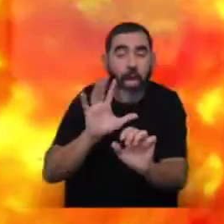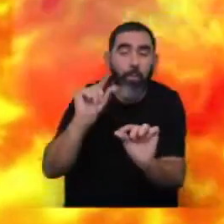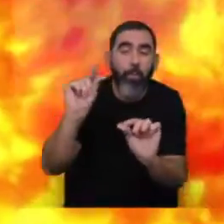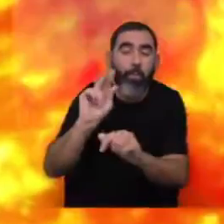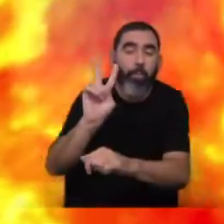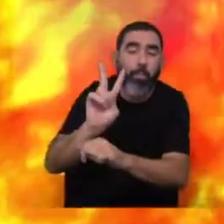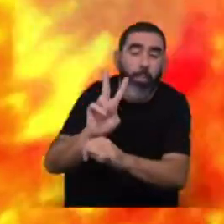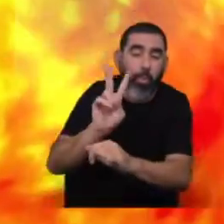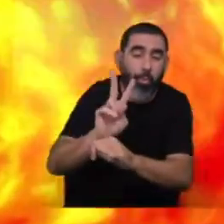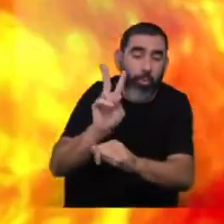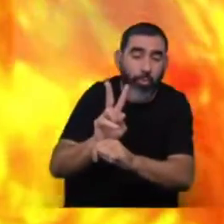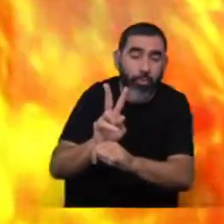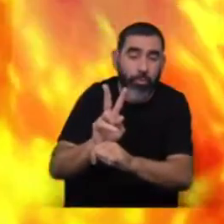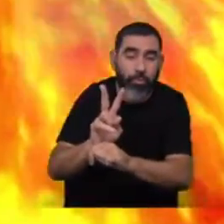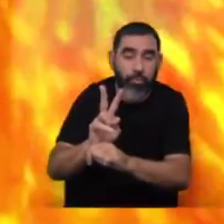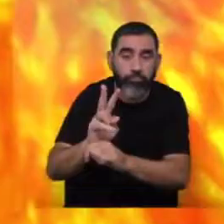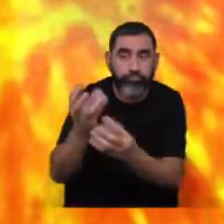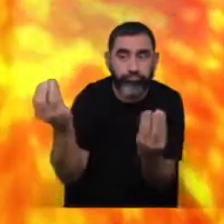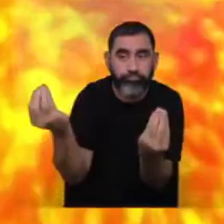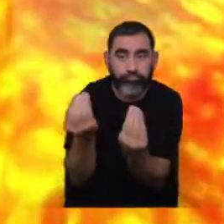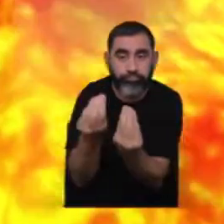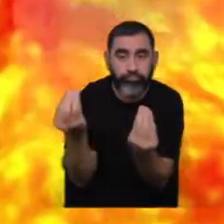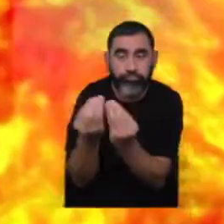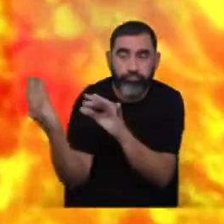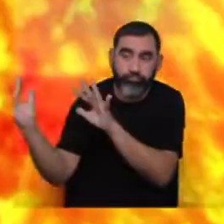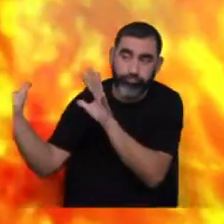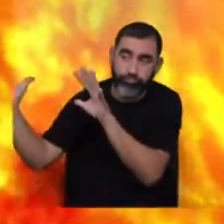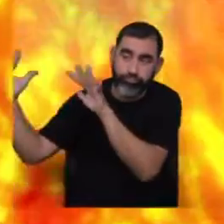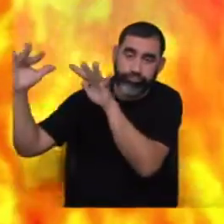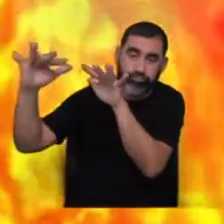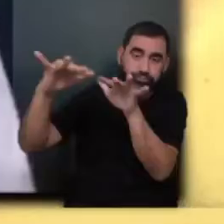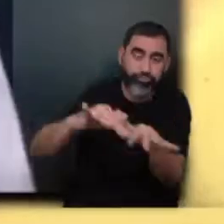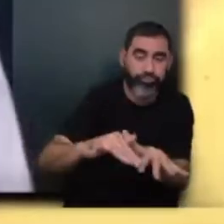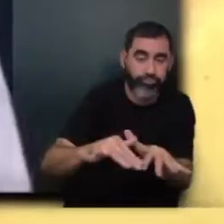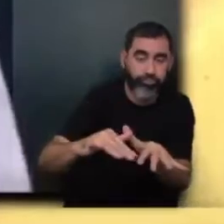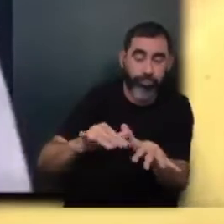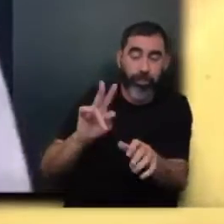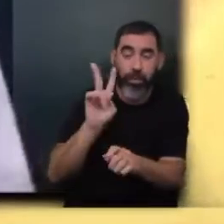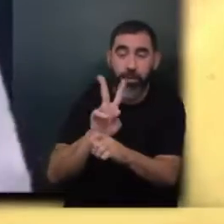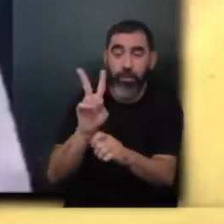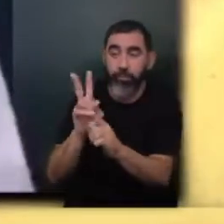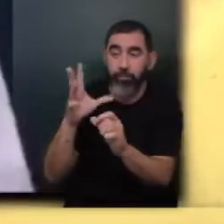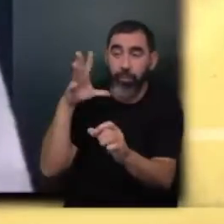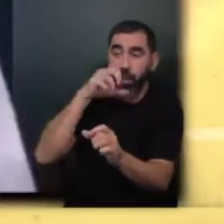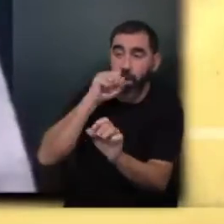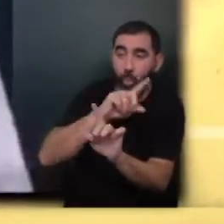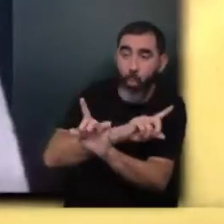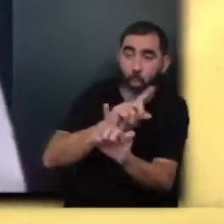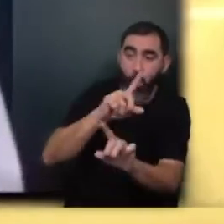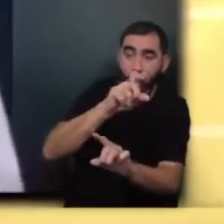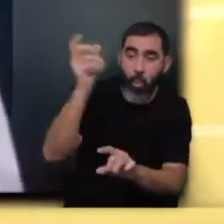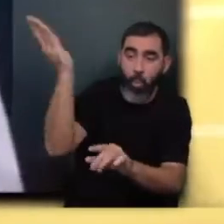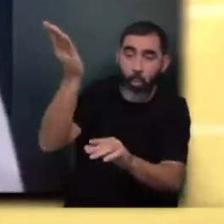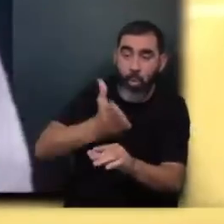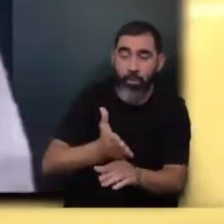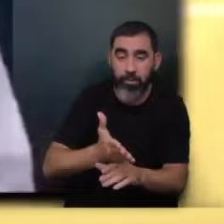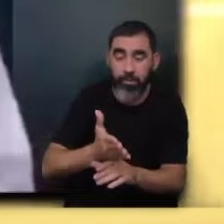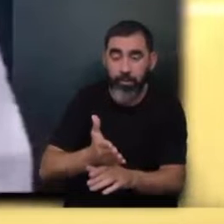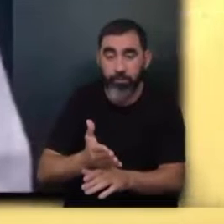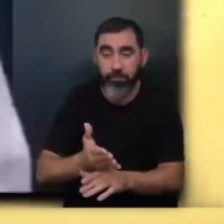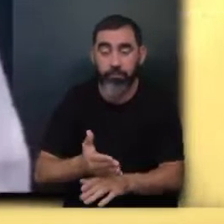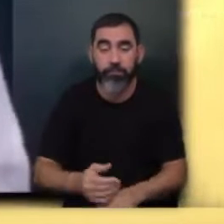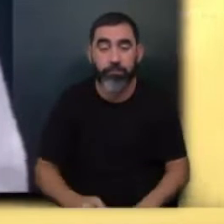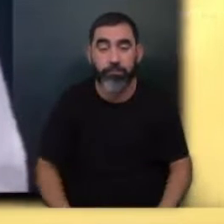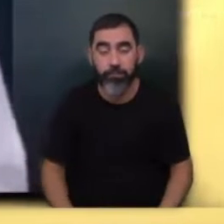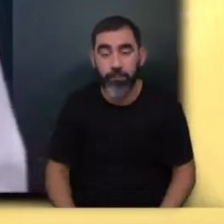protección. Cuando hay una intensidad muy grande de este flujo de partículas, de este viento solar,